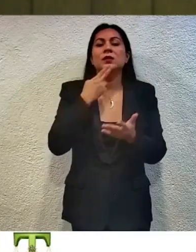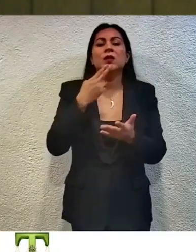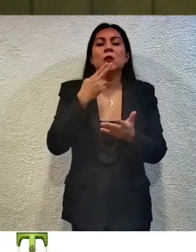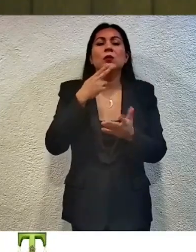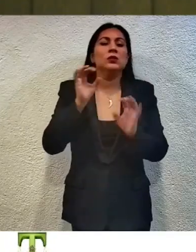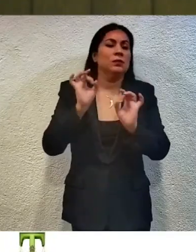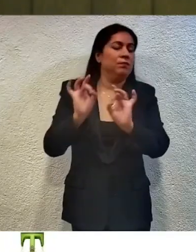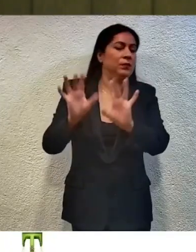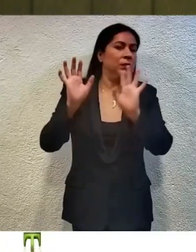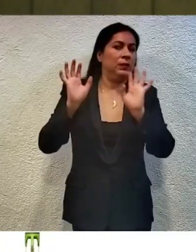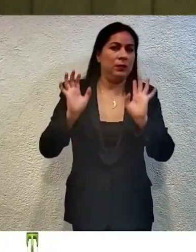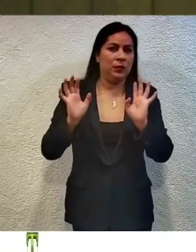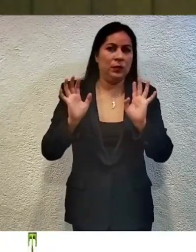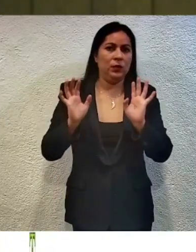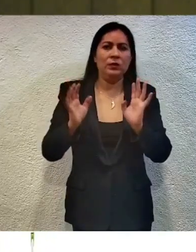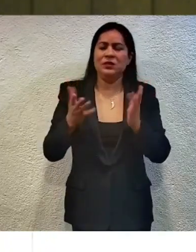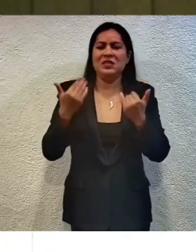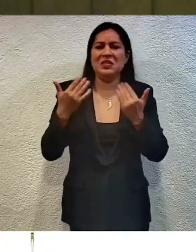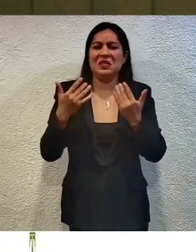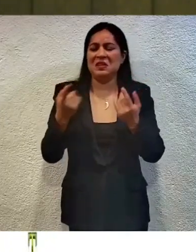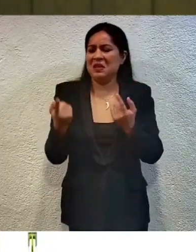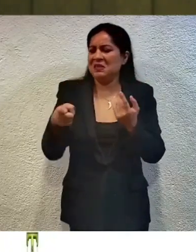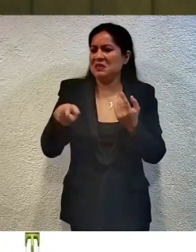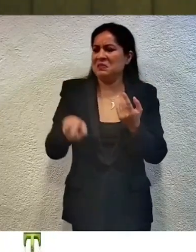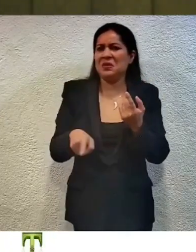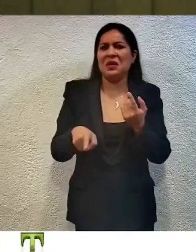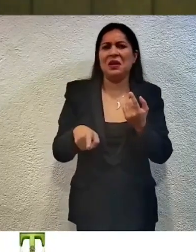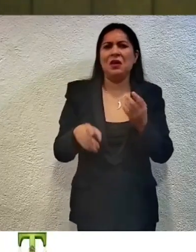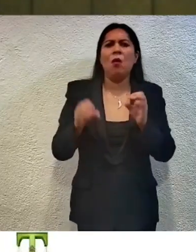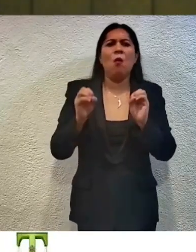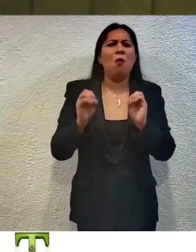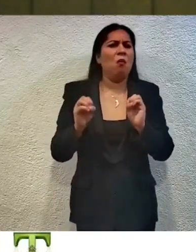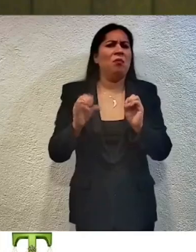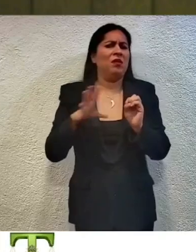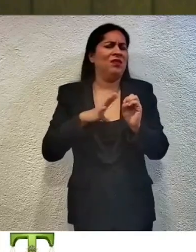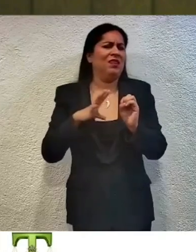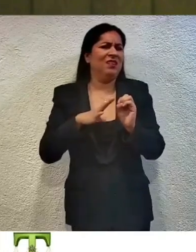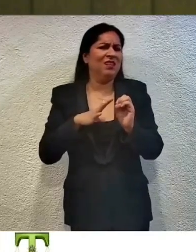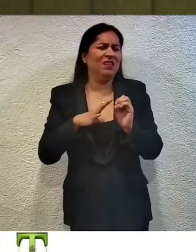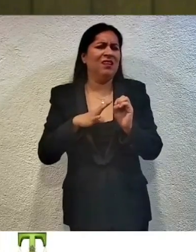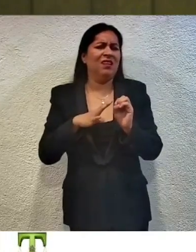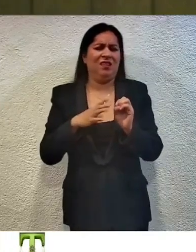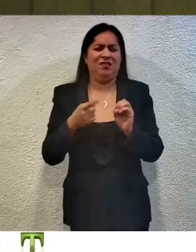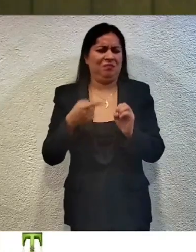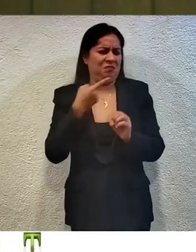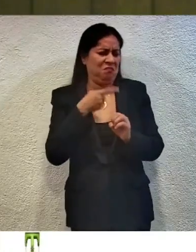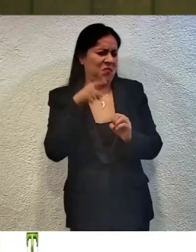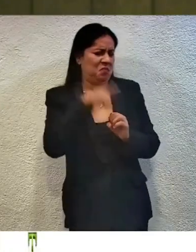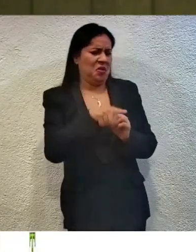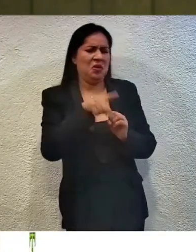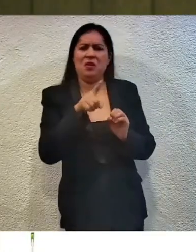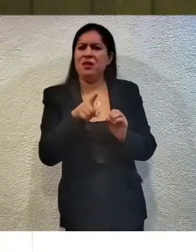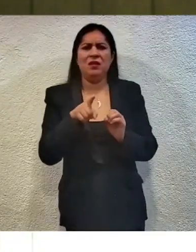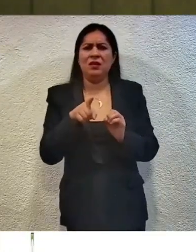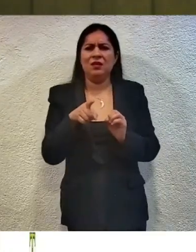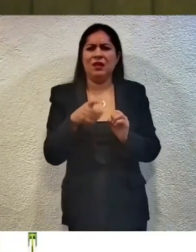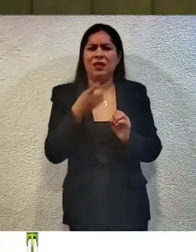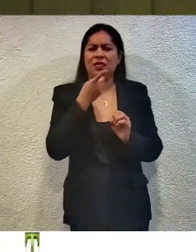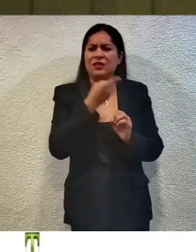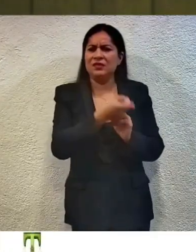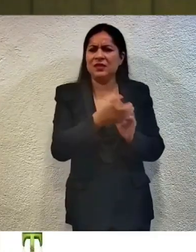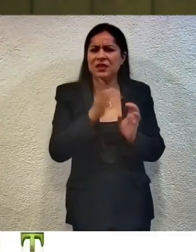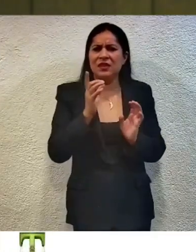caso, sin tener que acatar o someterse a indicaciones,